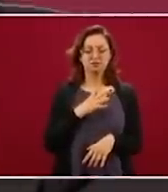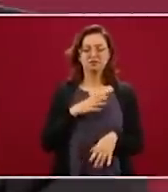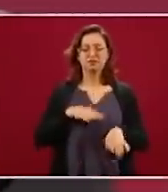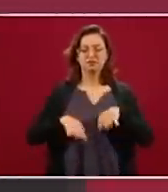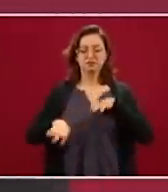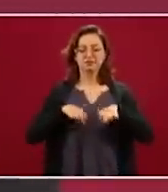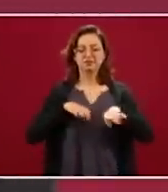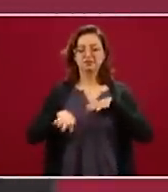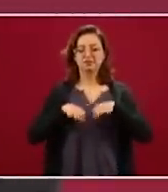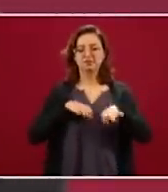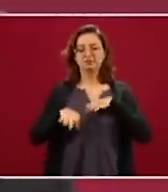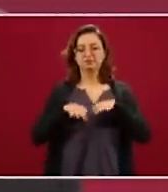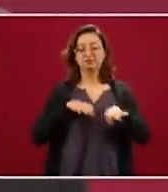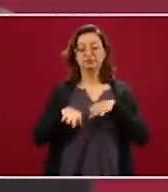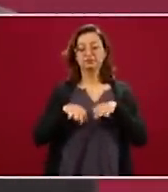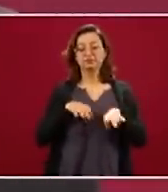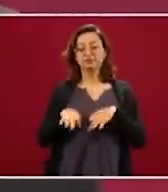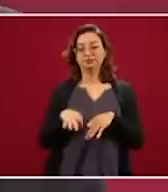trabajando